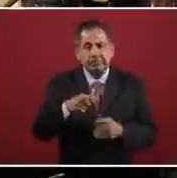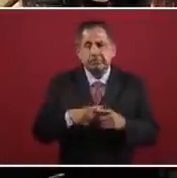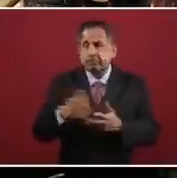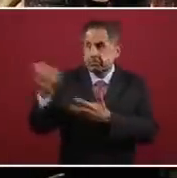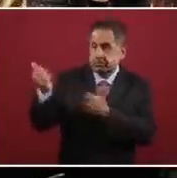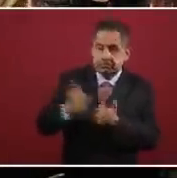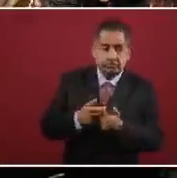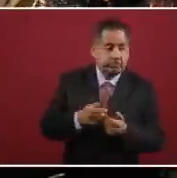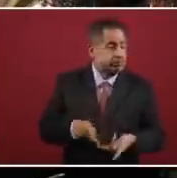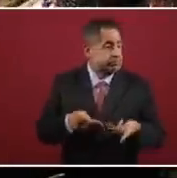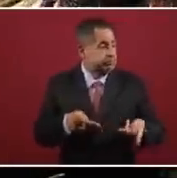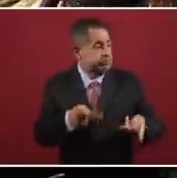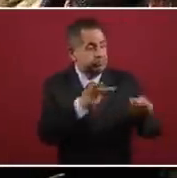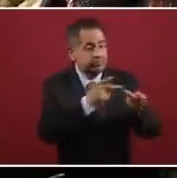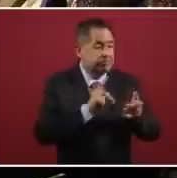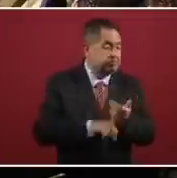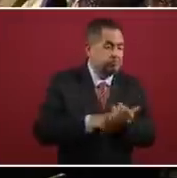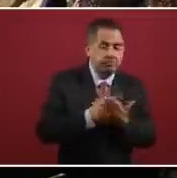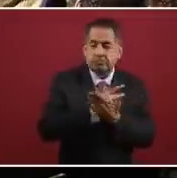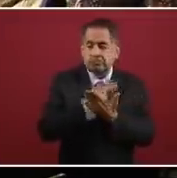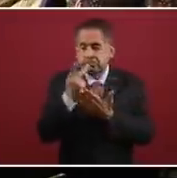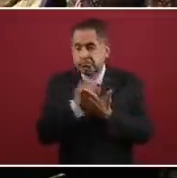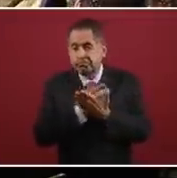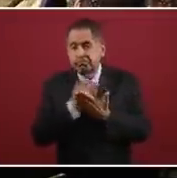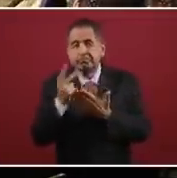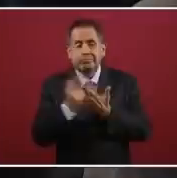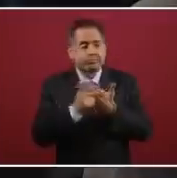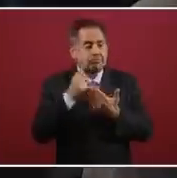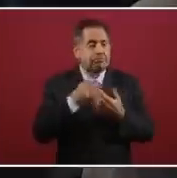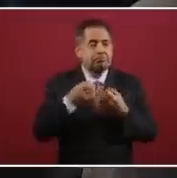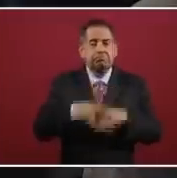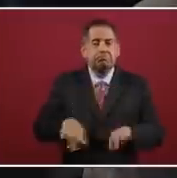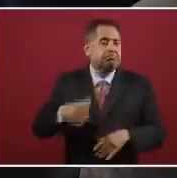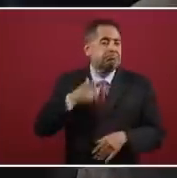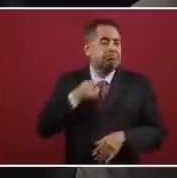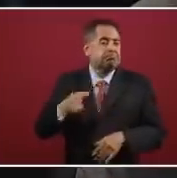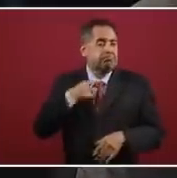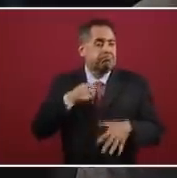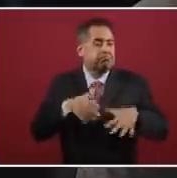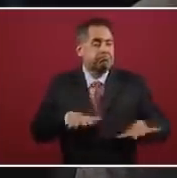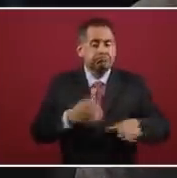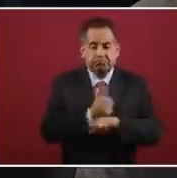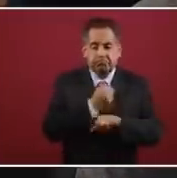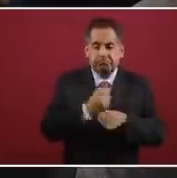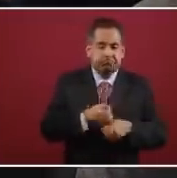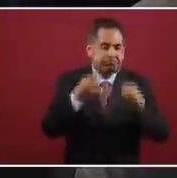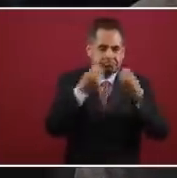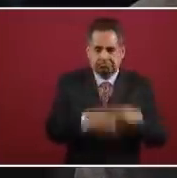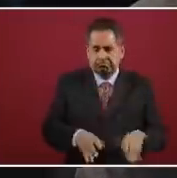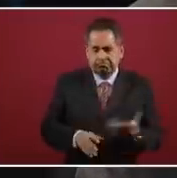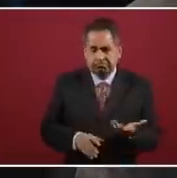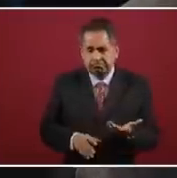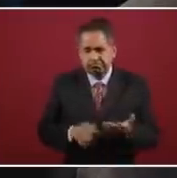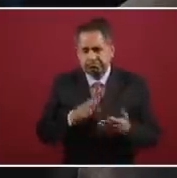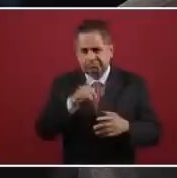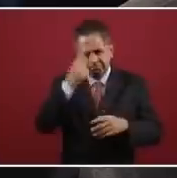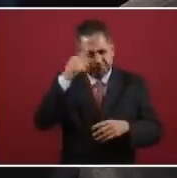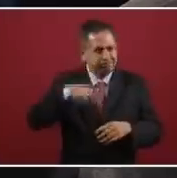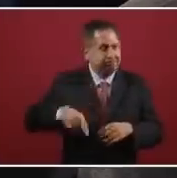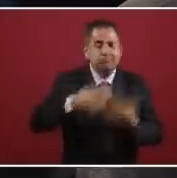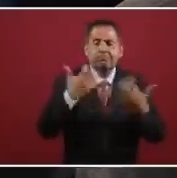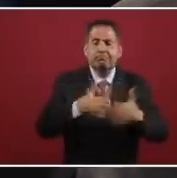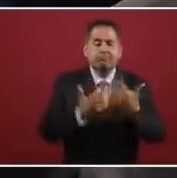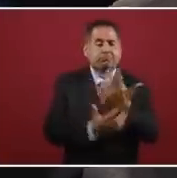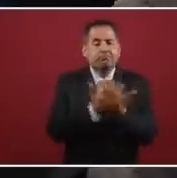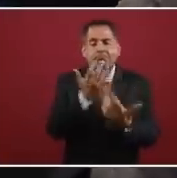vendan padrones de importación en perjuicio de la industria textil y de la industria del calzado, en términos generales de la manufacturera